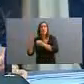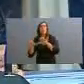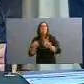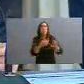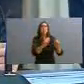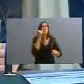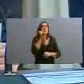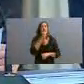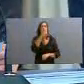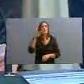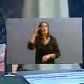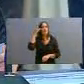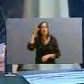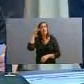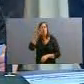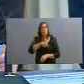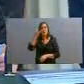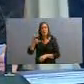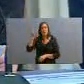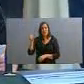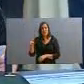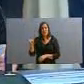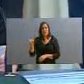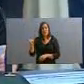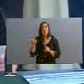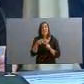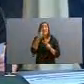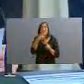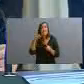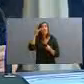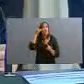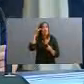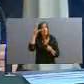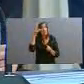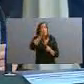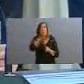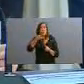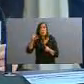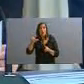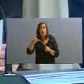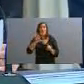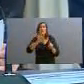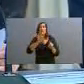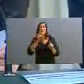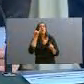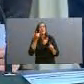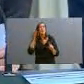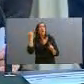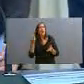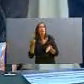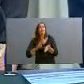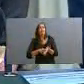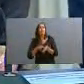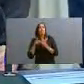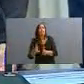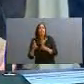188 personas. De esas 188 personas, 50 eran reincidentes.